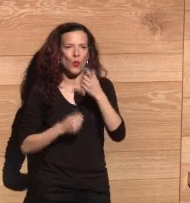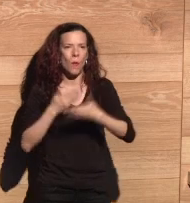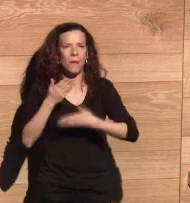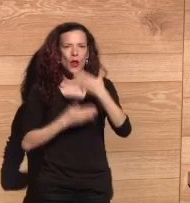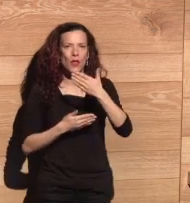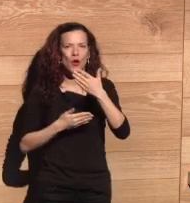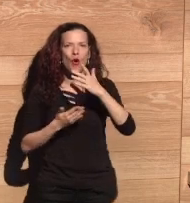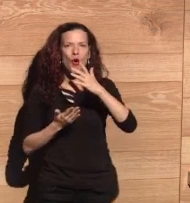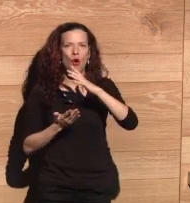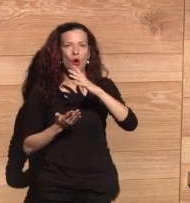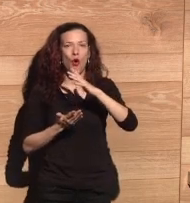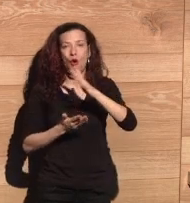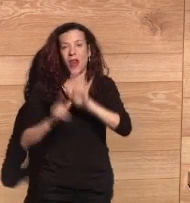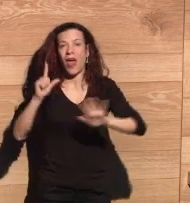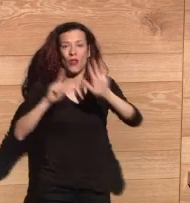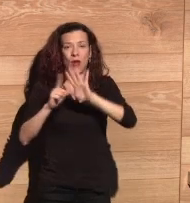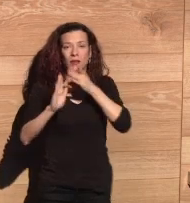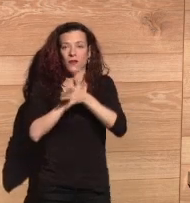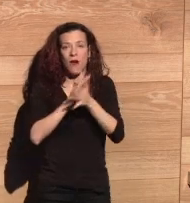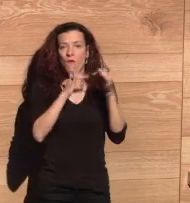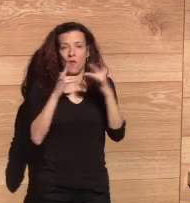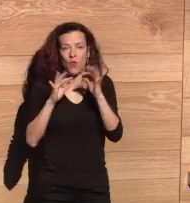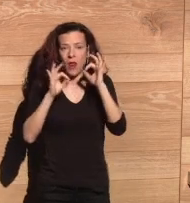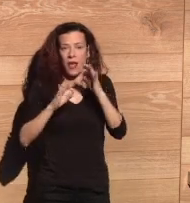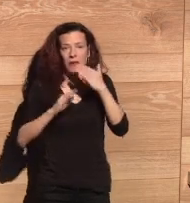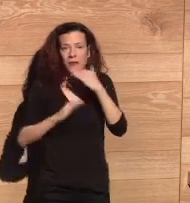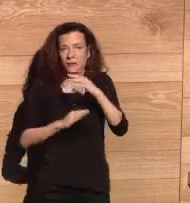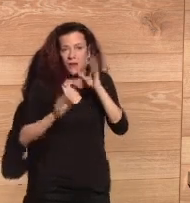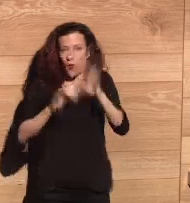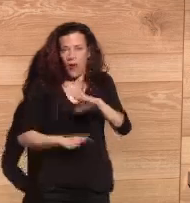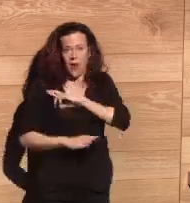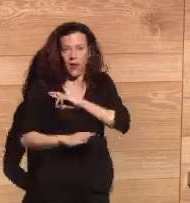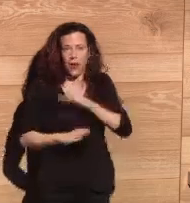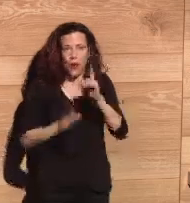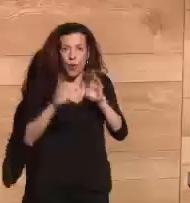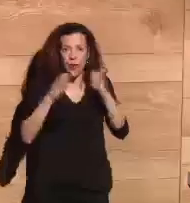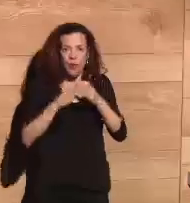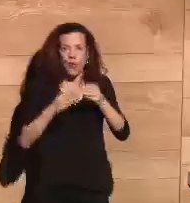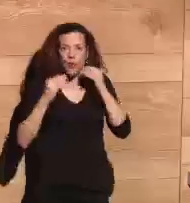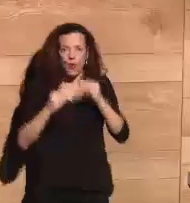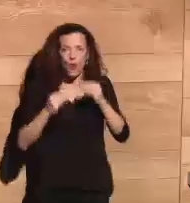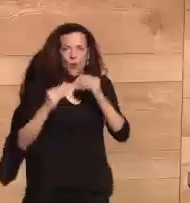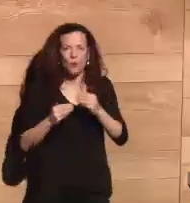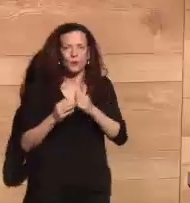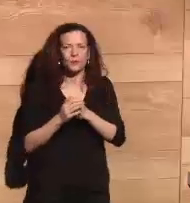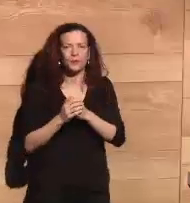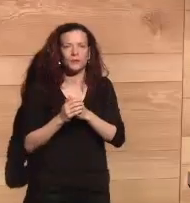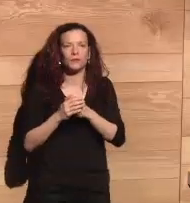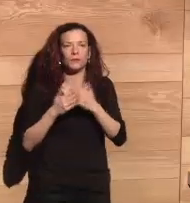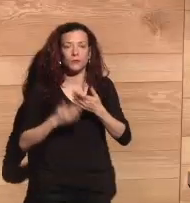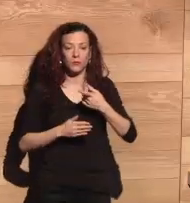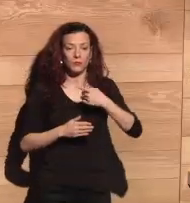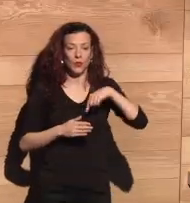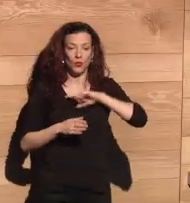el fútbol es sagrado, ¿no? Y era un equipo, era un gran equipo, la fotografía éramos